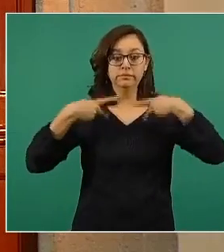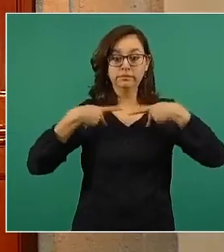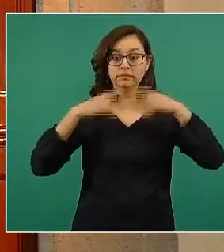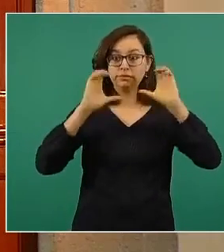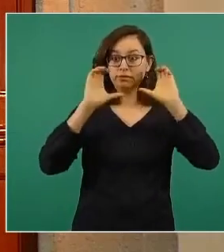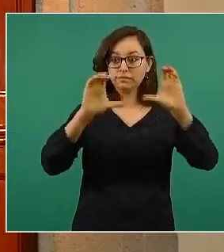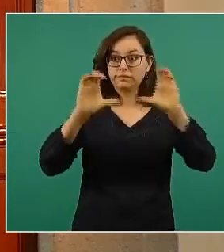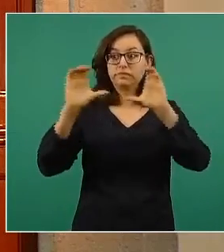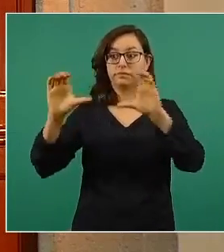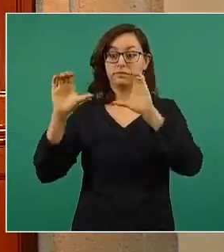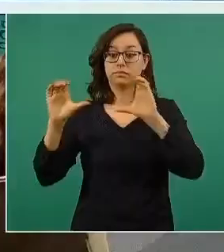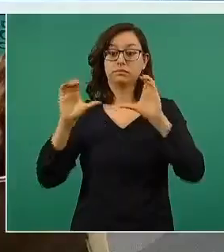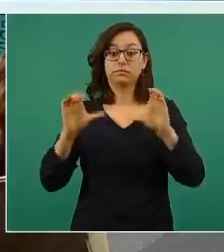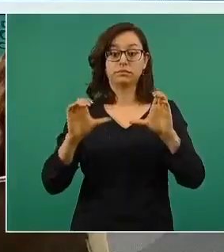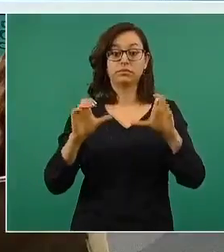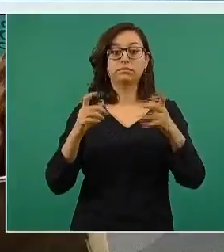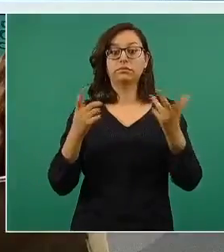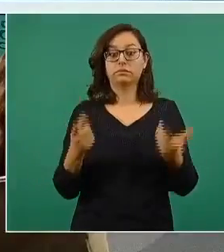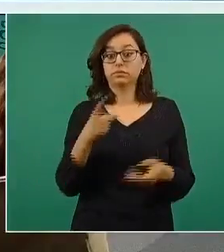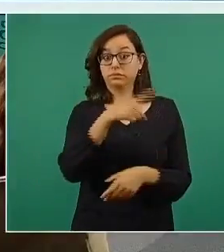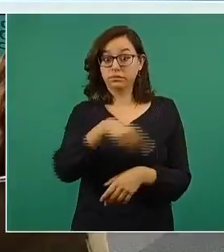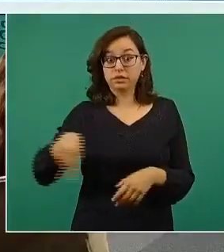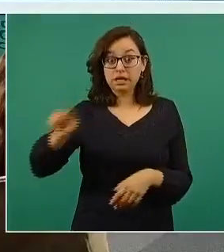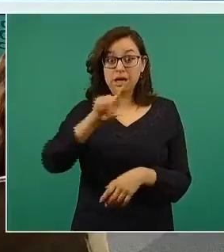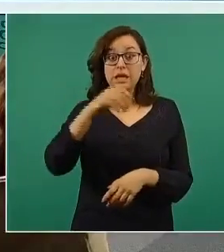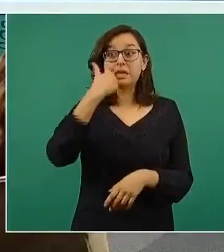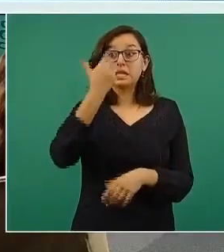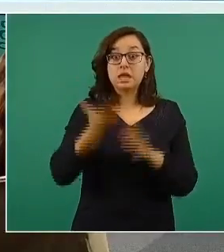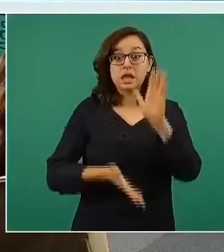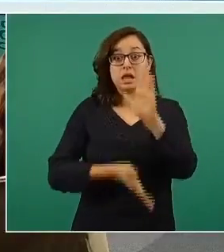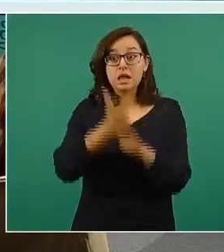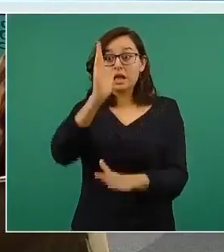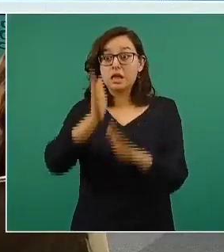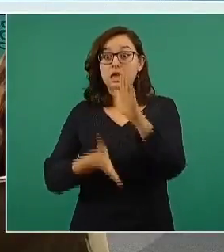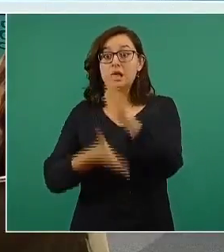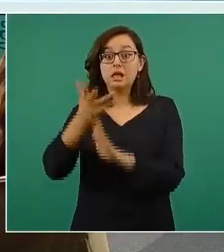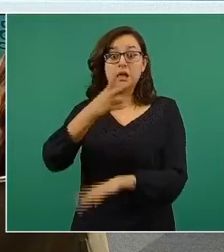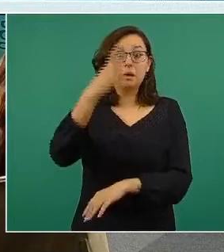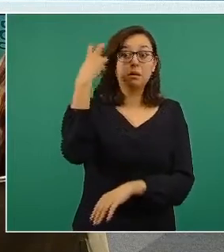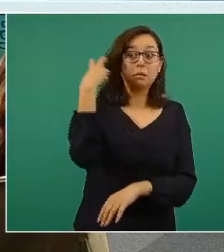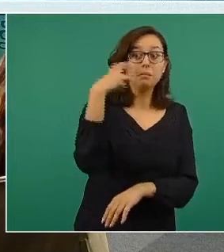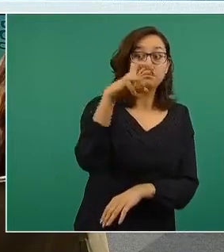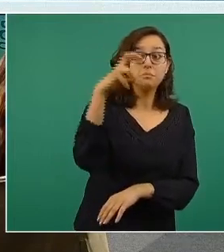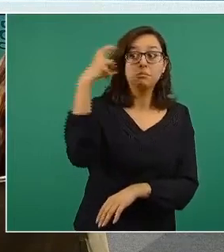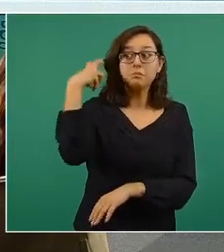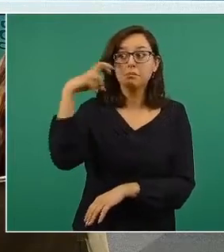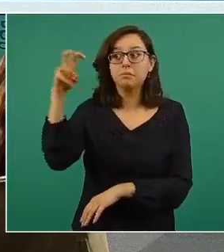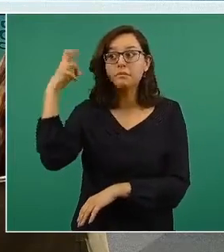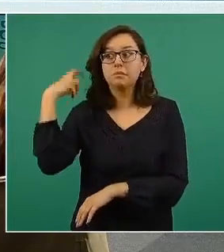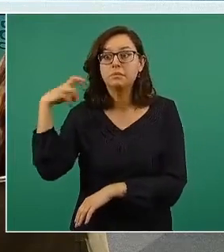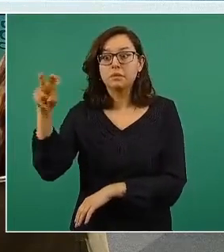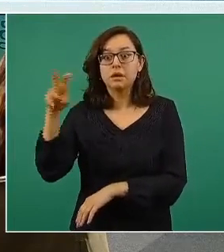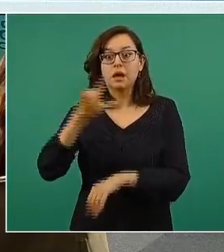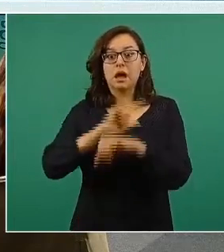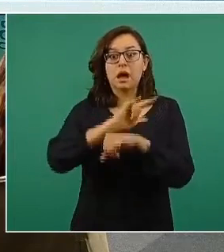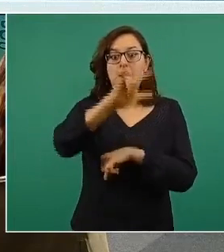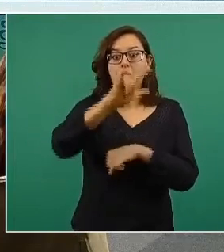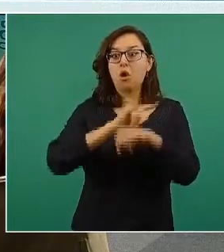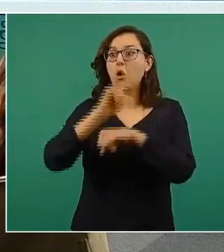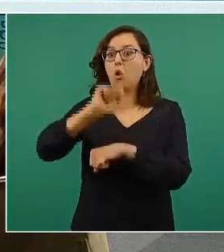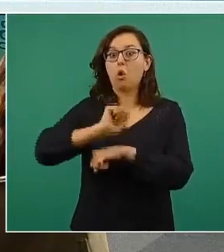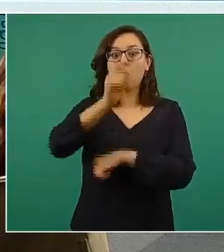en México que si tenían pensado viajar a ciertas regiones del mundo y sobre todo a ciertos países o